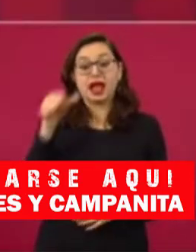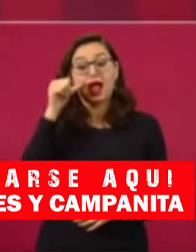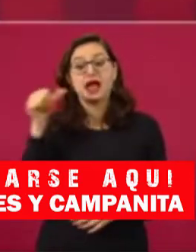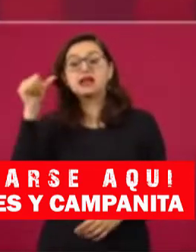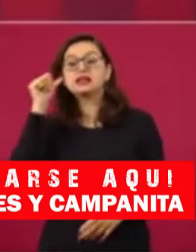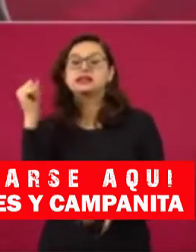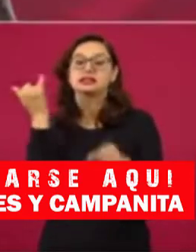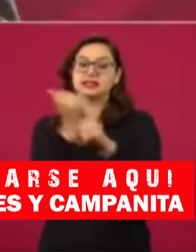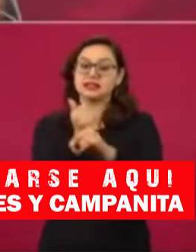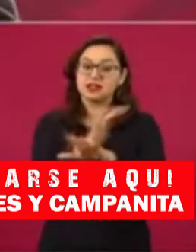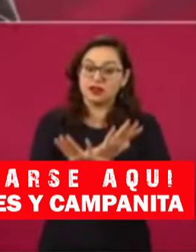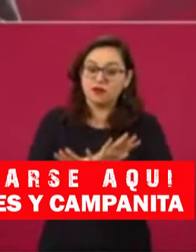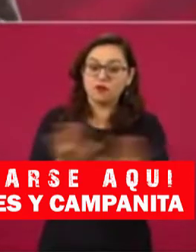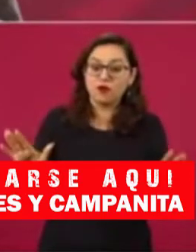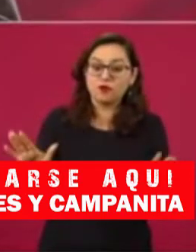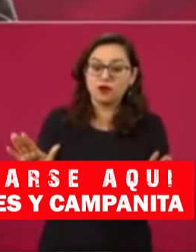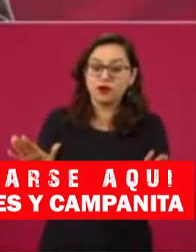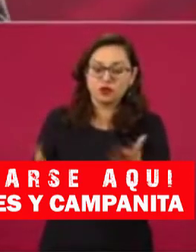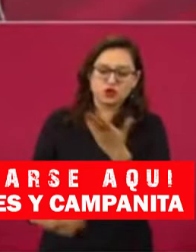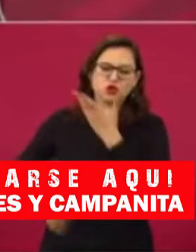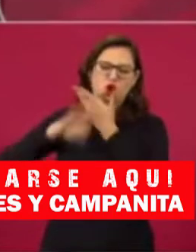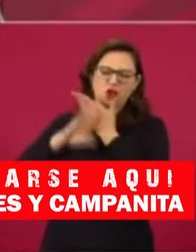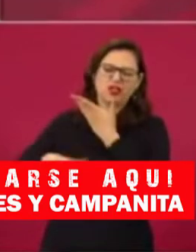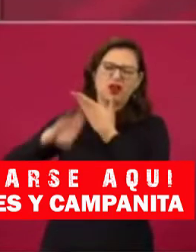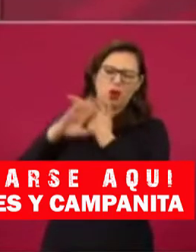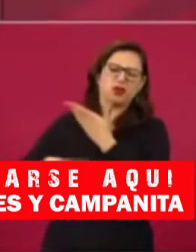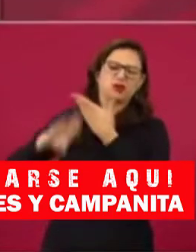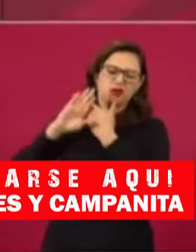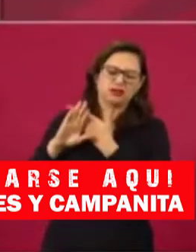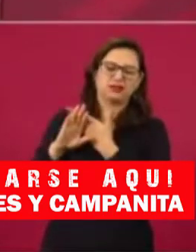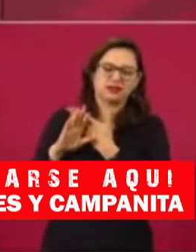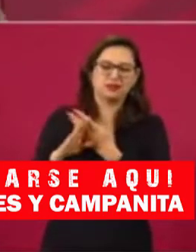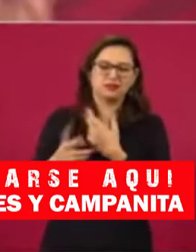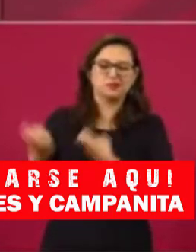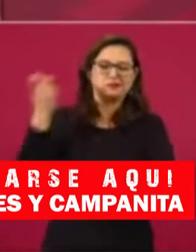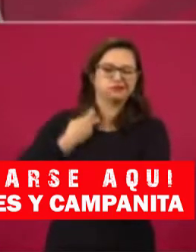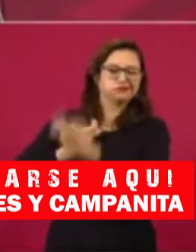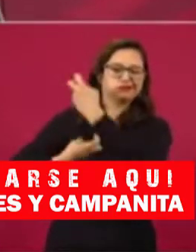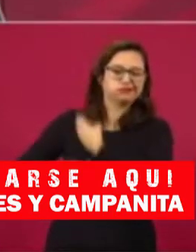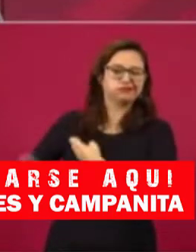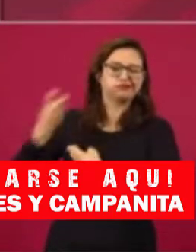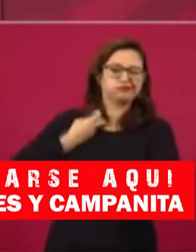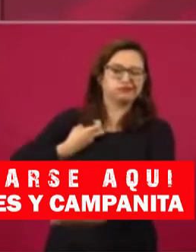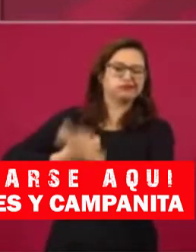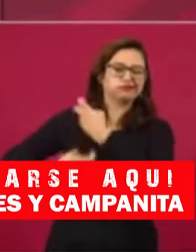y en contra mía, hablando en contra mía,